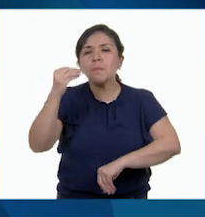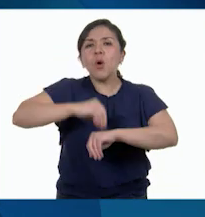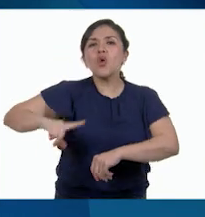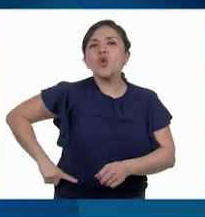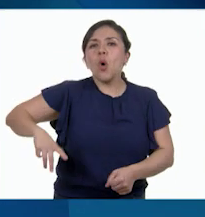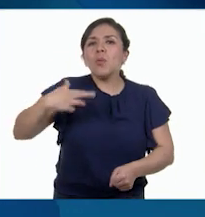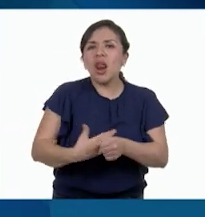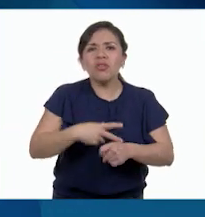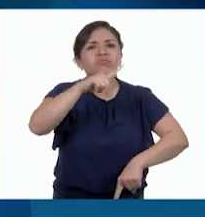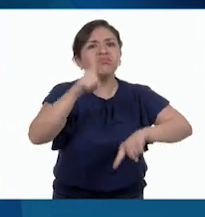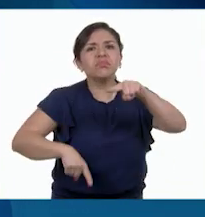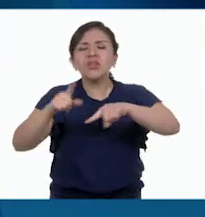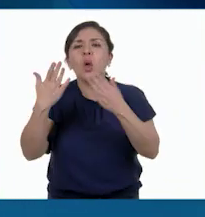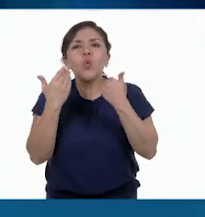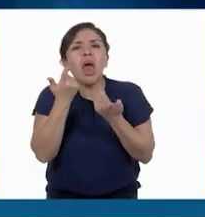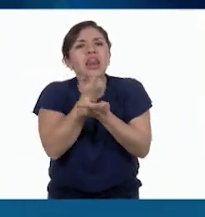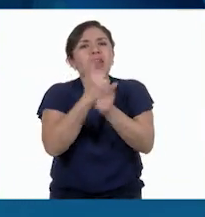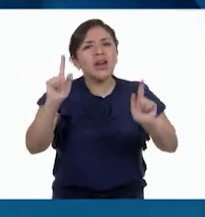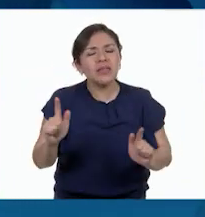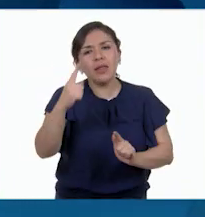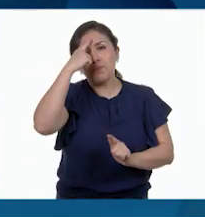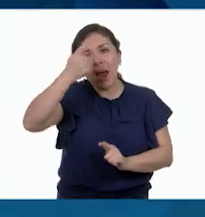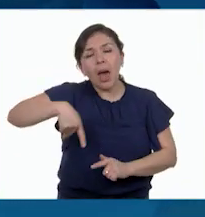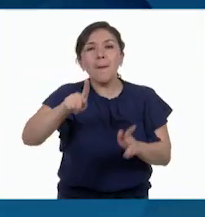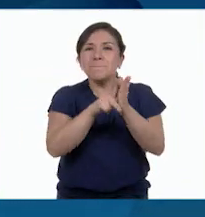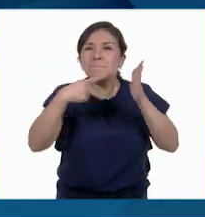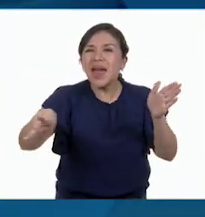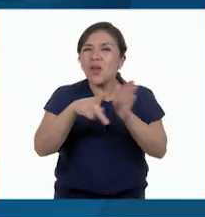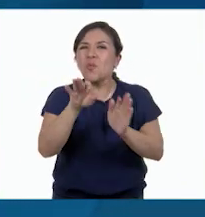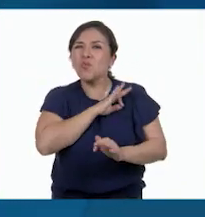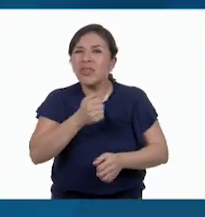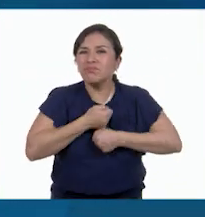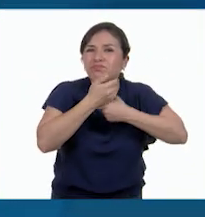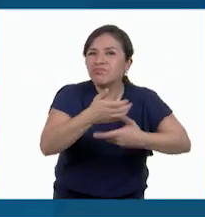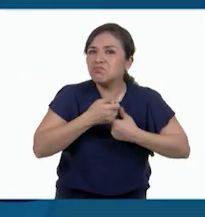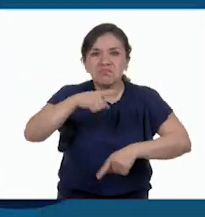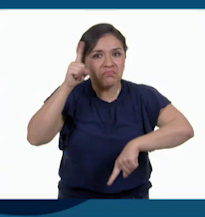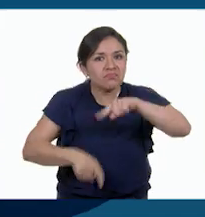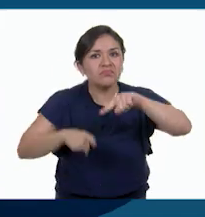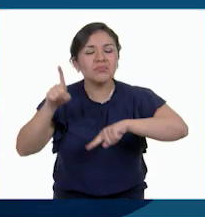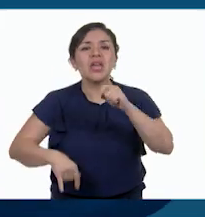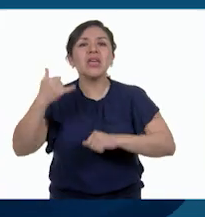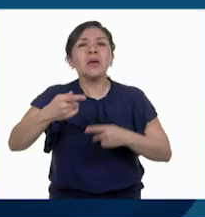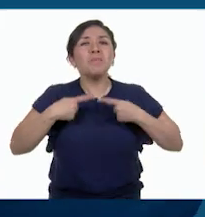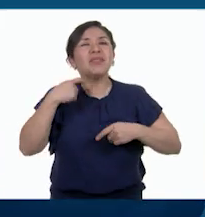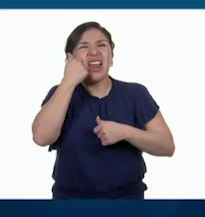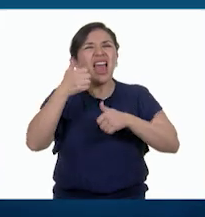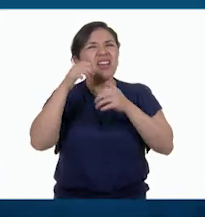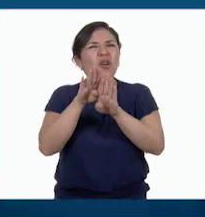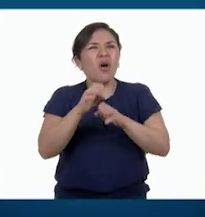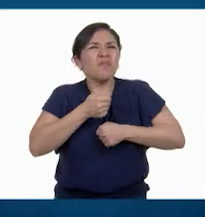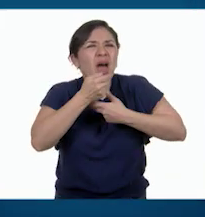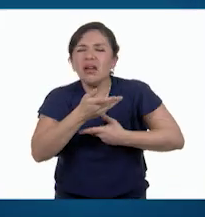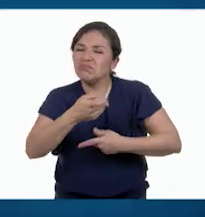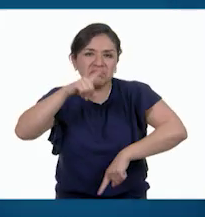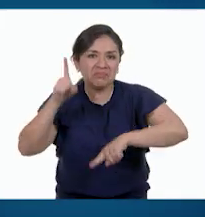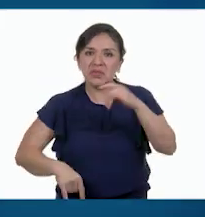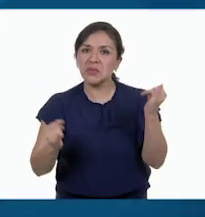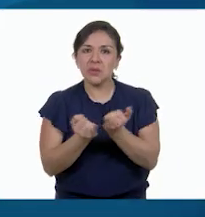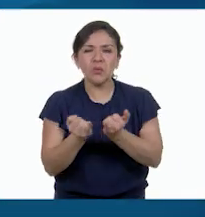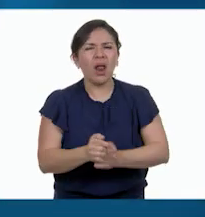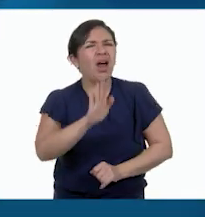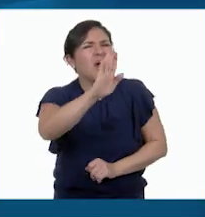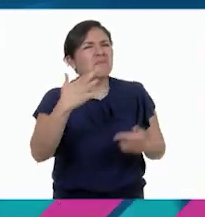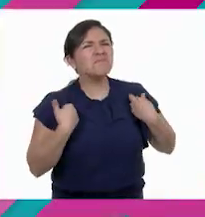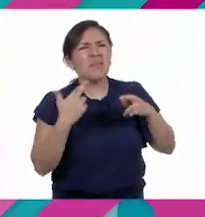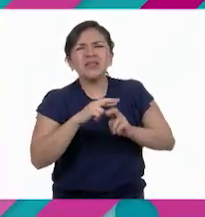eliminó las libertades políticas, censuró a la prensa y reprimió las protestas sociales. Maestra, pero yo